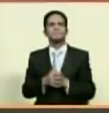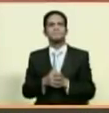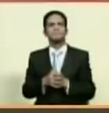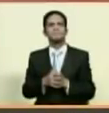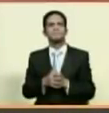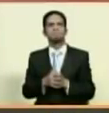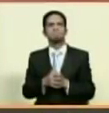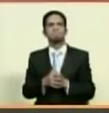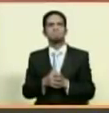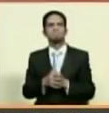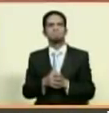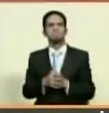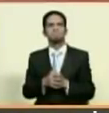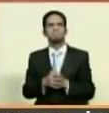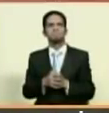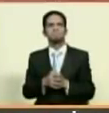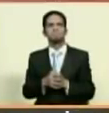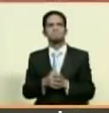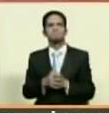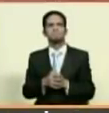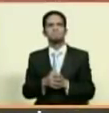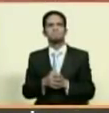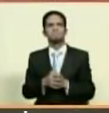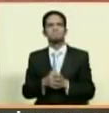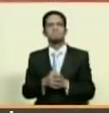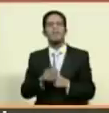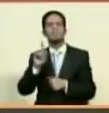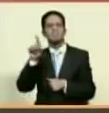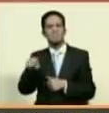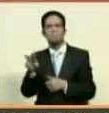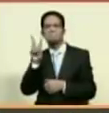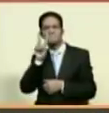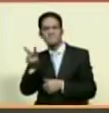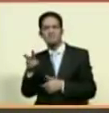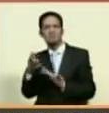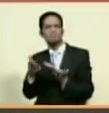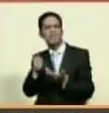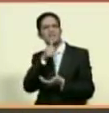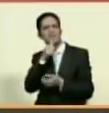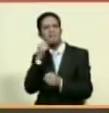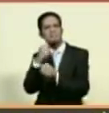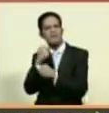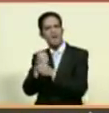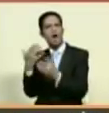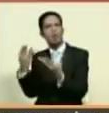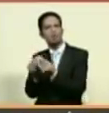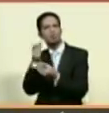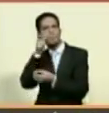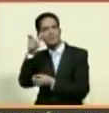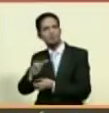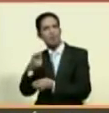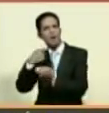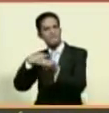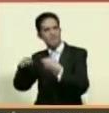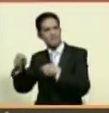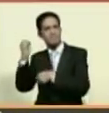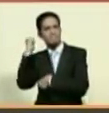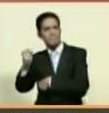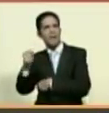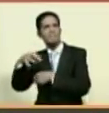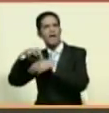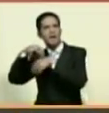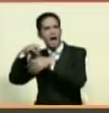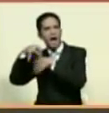algunas coyunturas puntuales de algunos sectores asociados al sector cárnico, nosotros en las